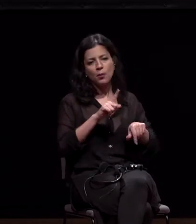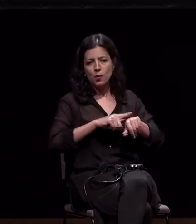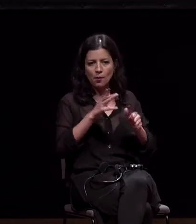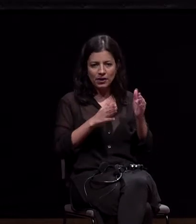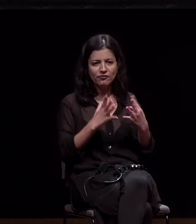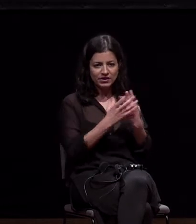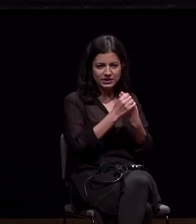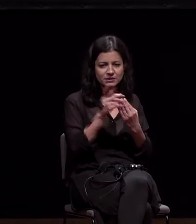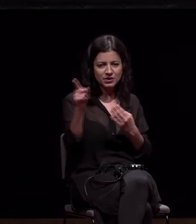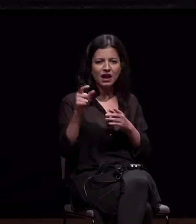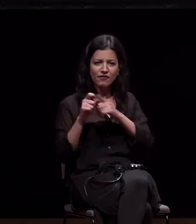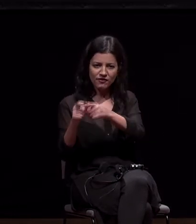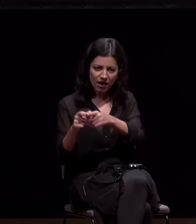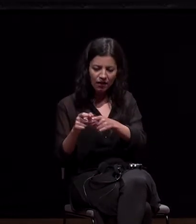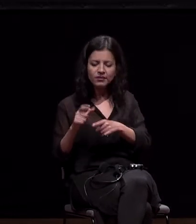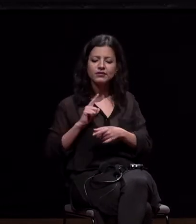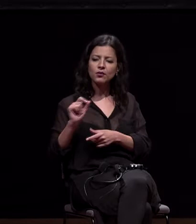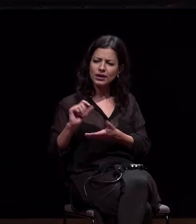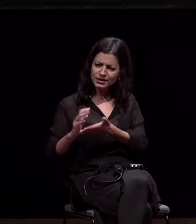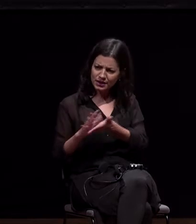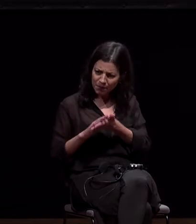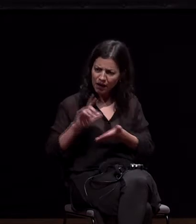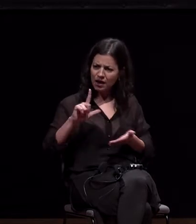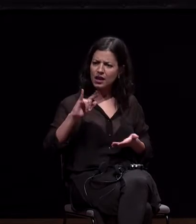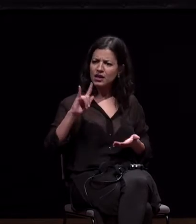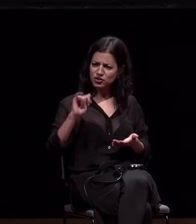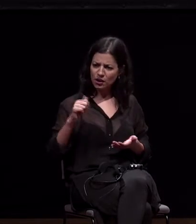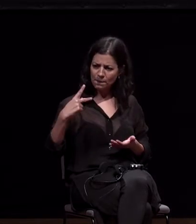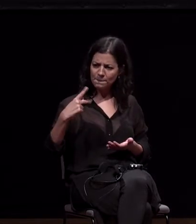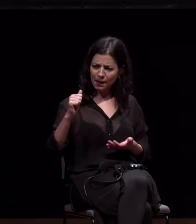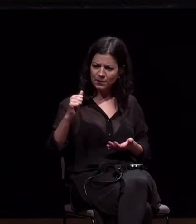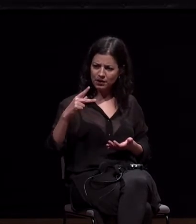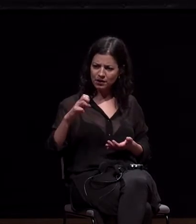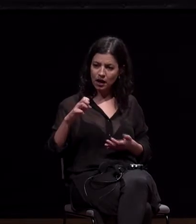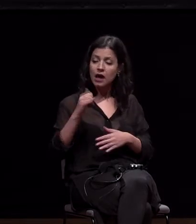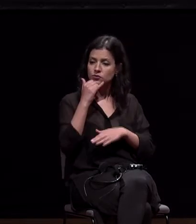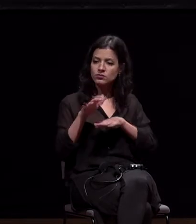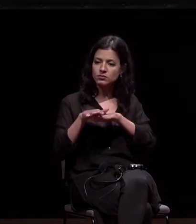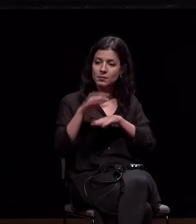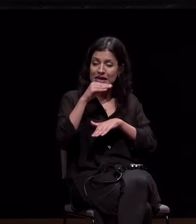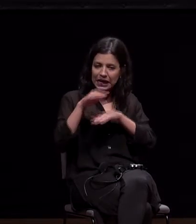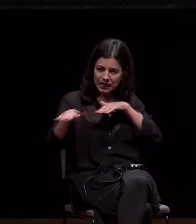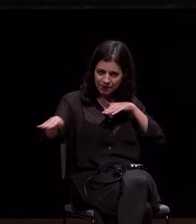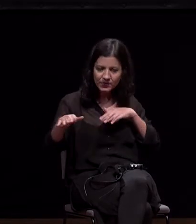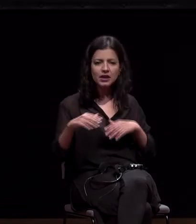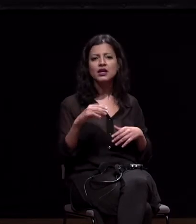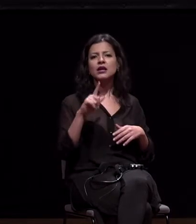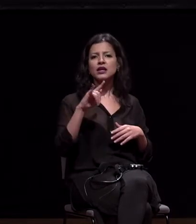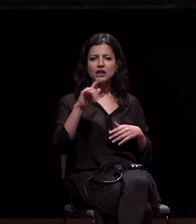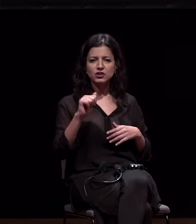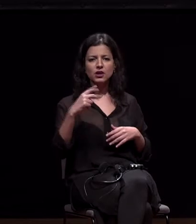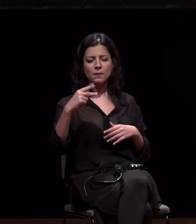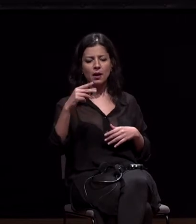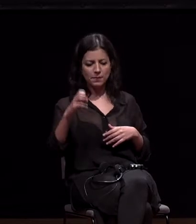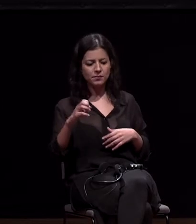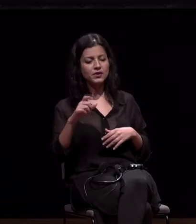de samba, de Lígia Pape también aprendiendo de la arquitectura de la favela, cuando también habla de la favela